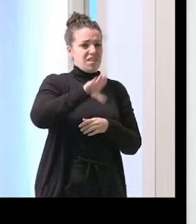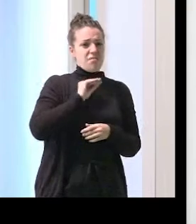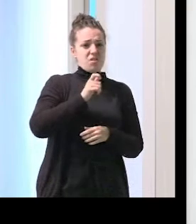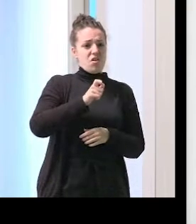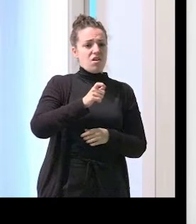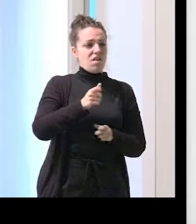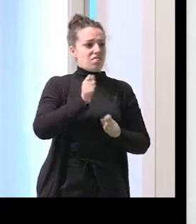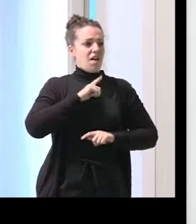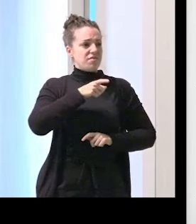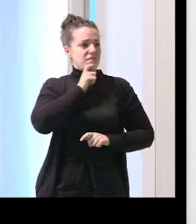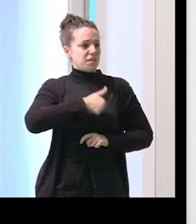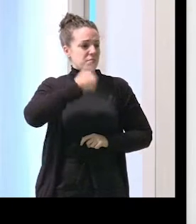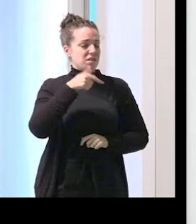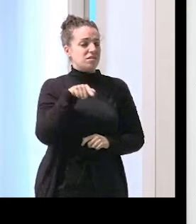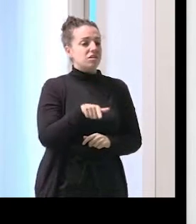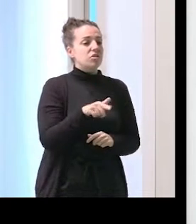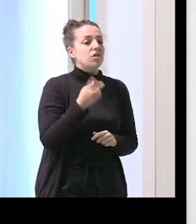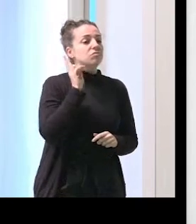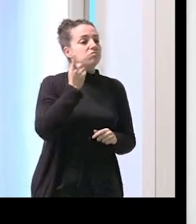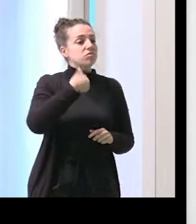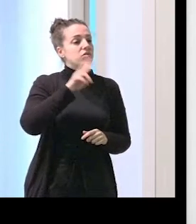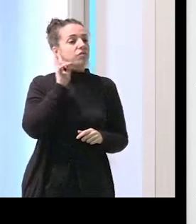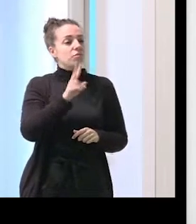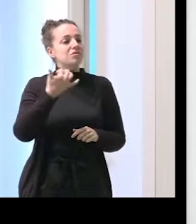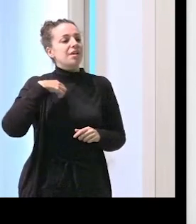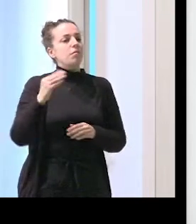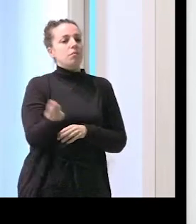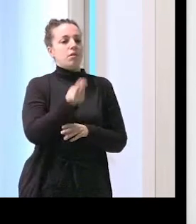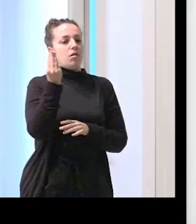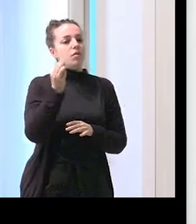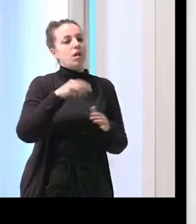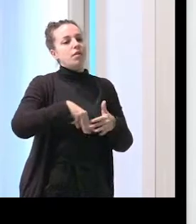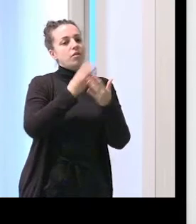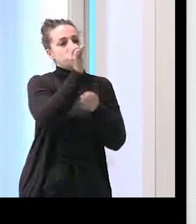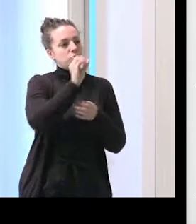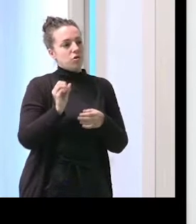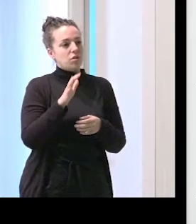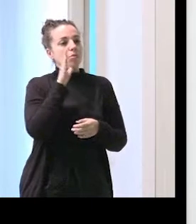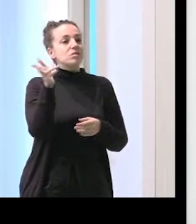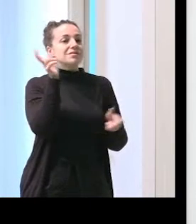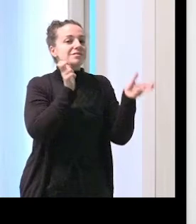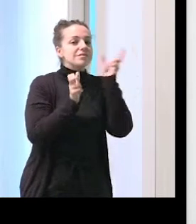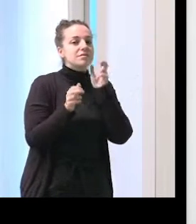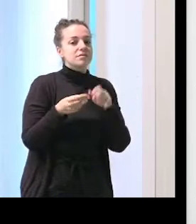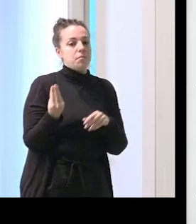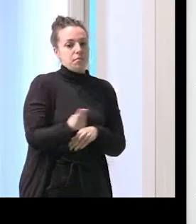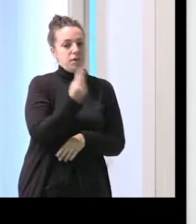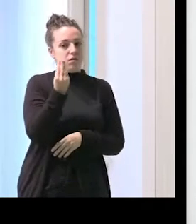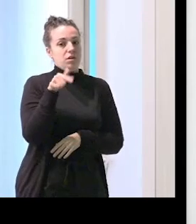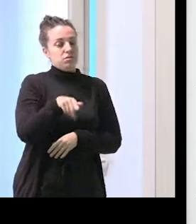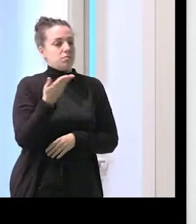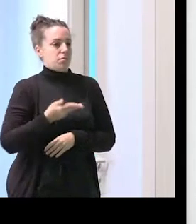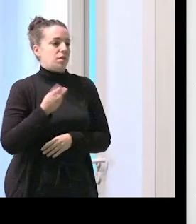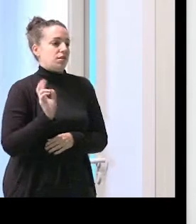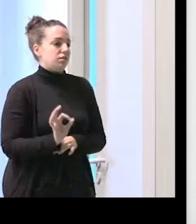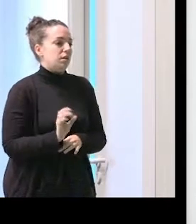entendimiento. Y en esto pues también vemos que también mejora un 18% el poder oír con los dos oídos, con lo cual sigue siendo importante. Y